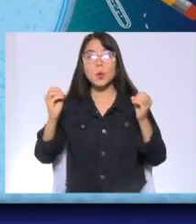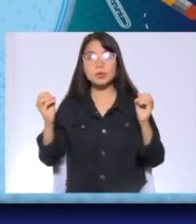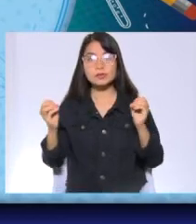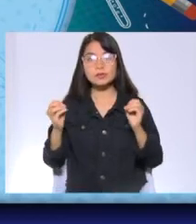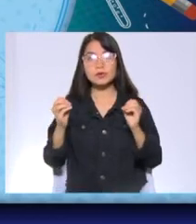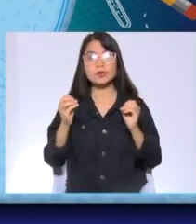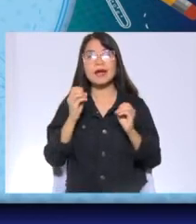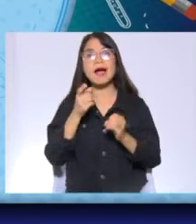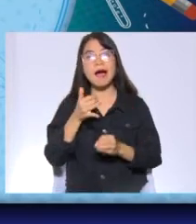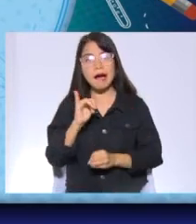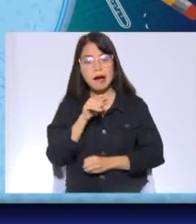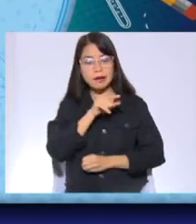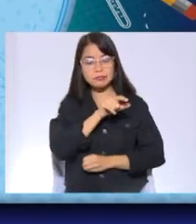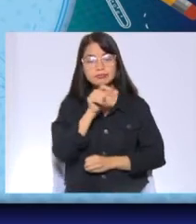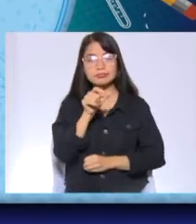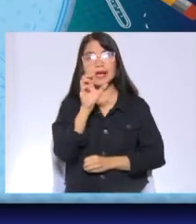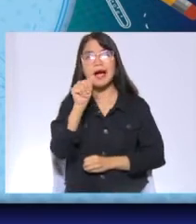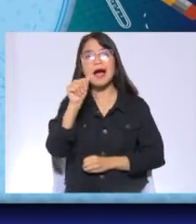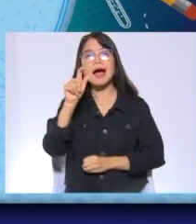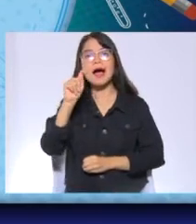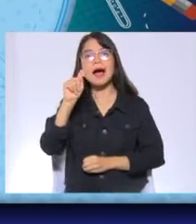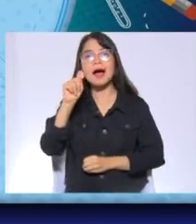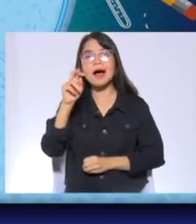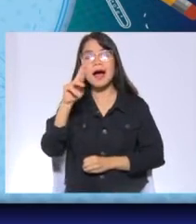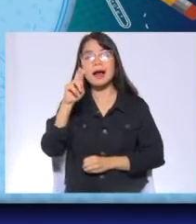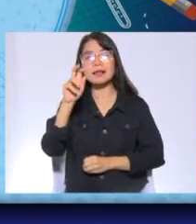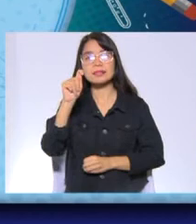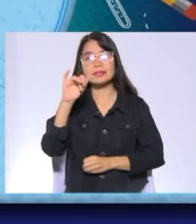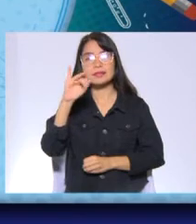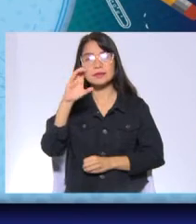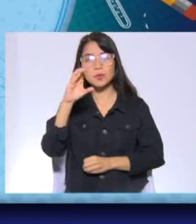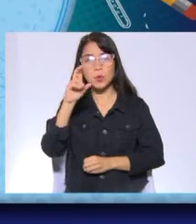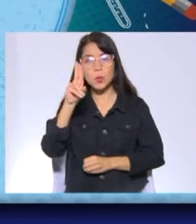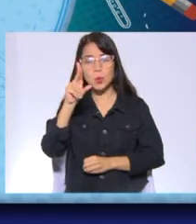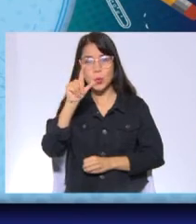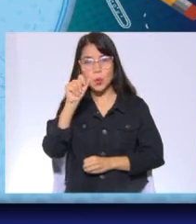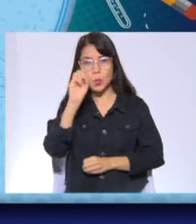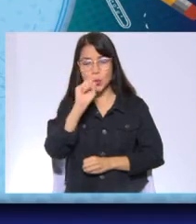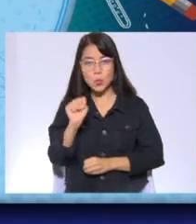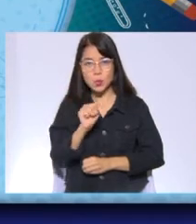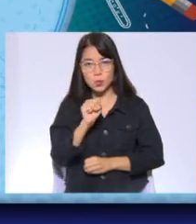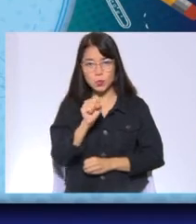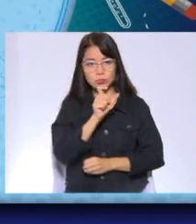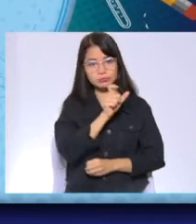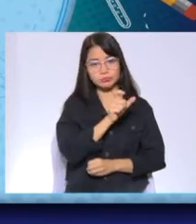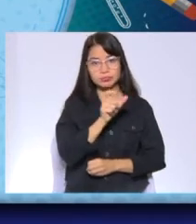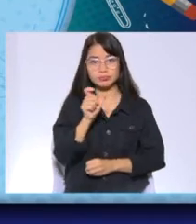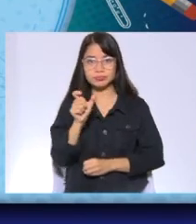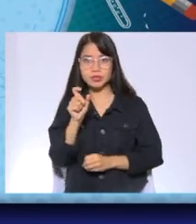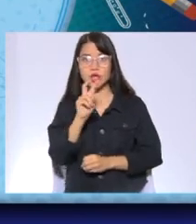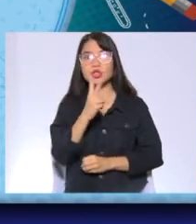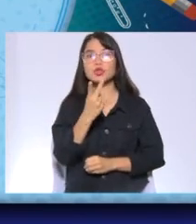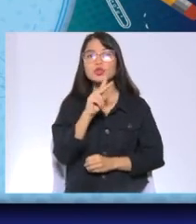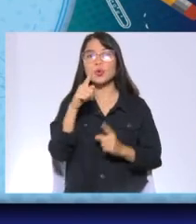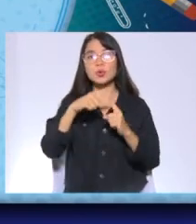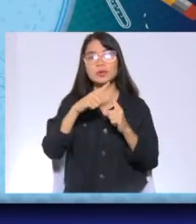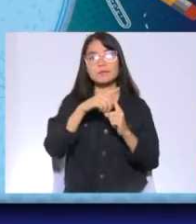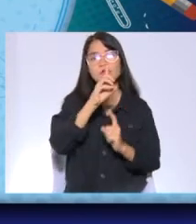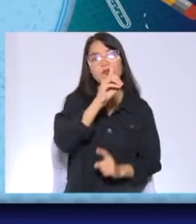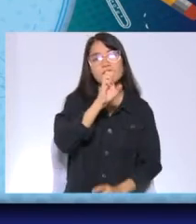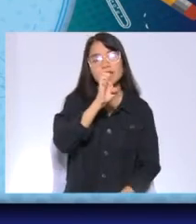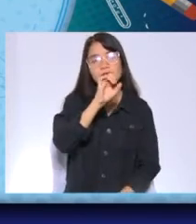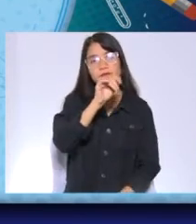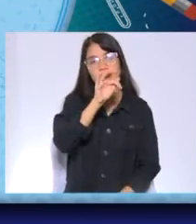artículos definidos y cinco que contengan artículos indefinidos. Y cinco que contengan artículos definidos y artículos